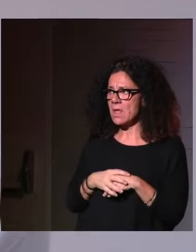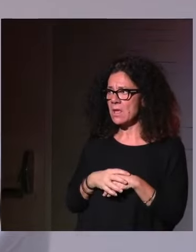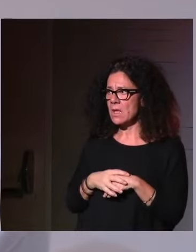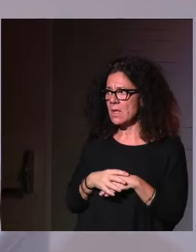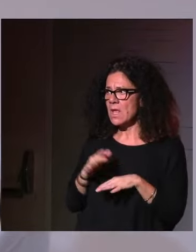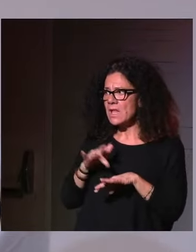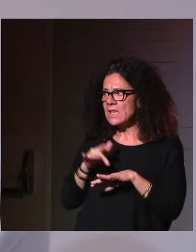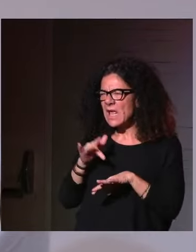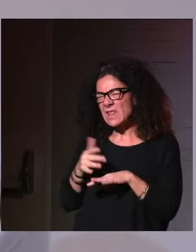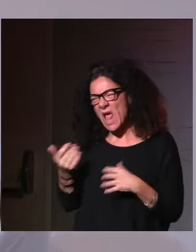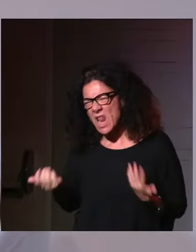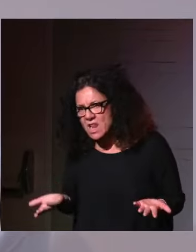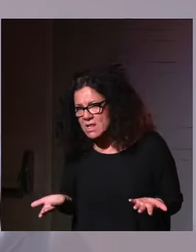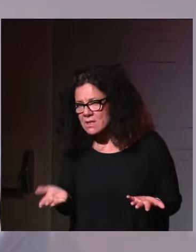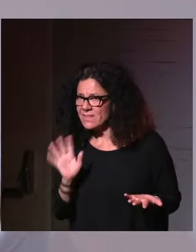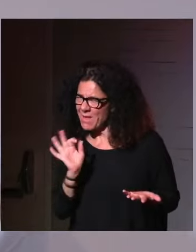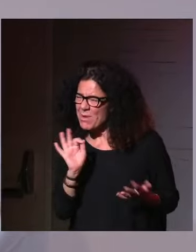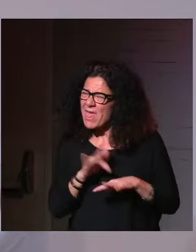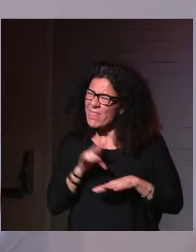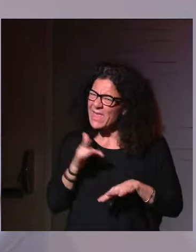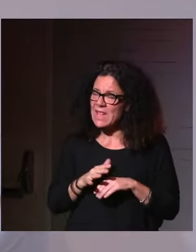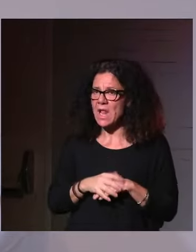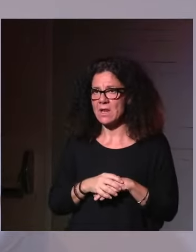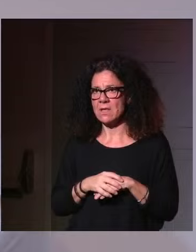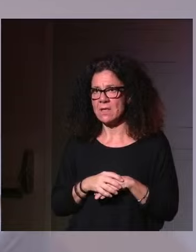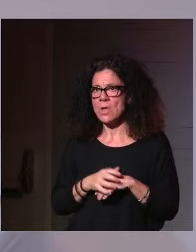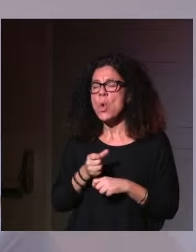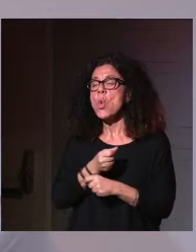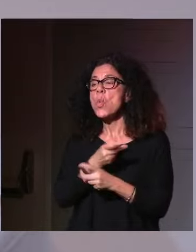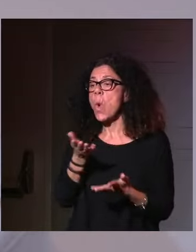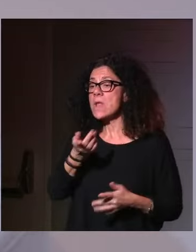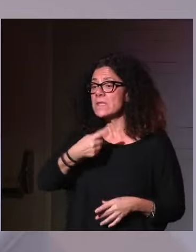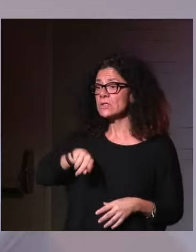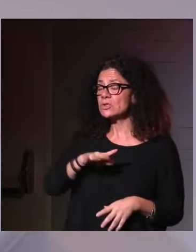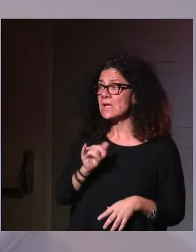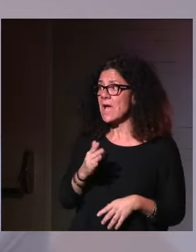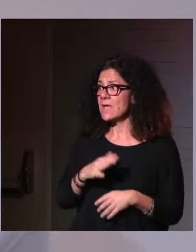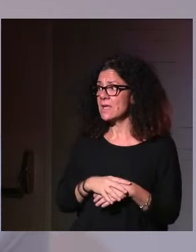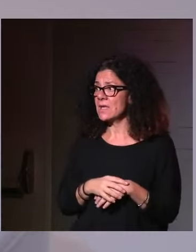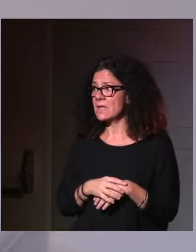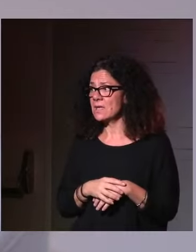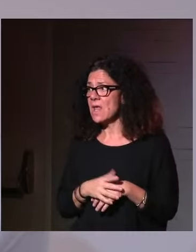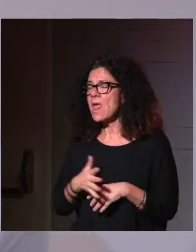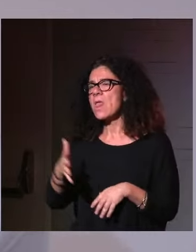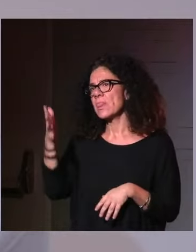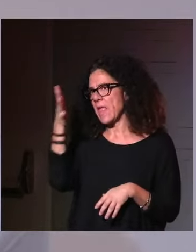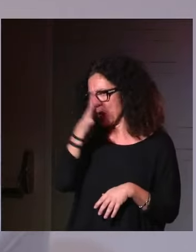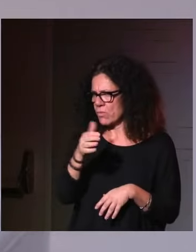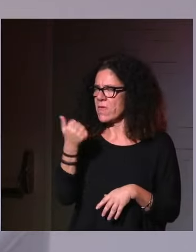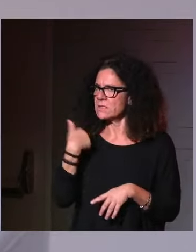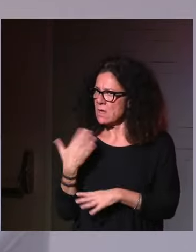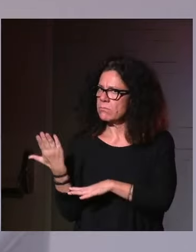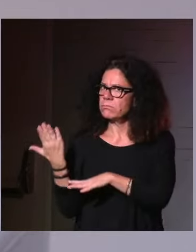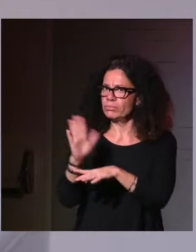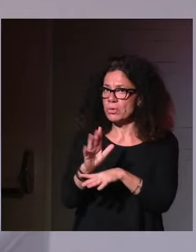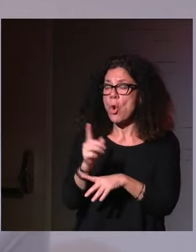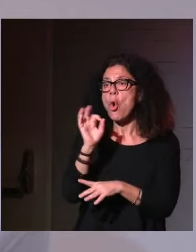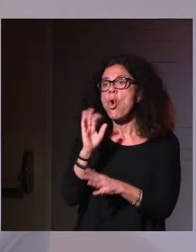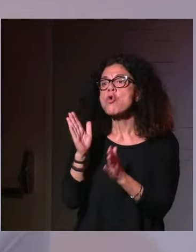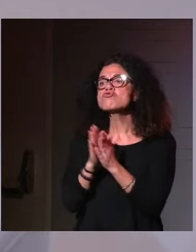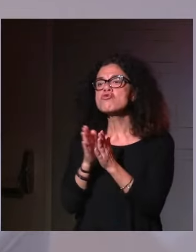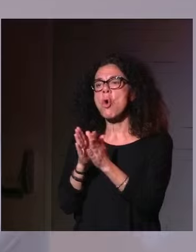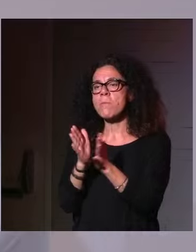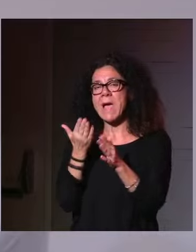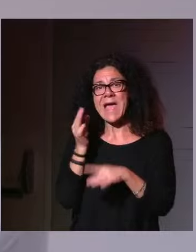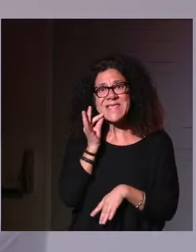cuando es digital uno Cuántas de nosotras tenemos no denuncias puestas o Cuántas compañeras tienen denuncias